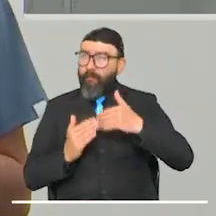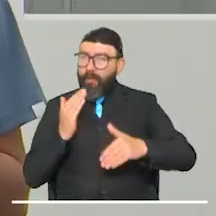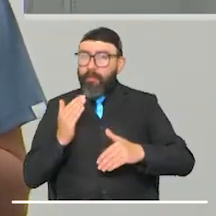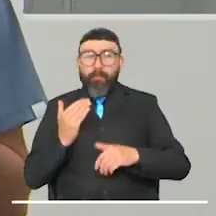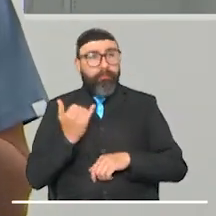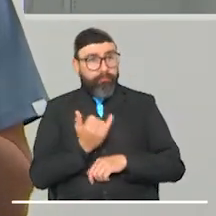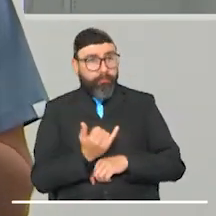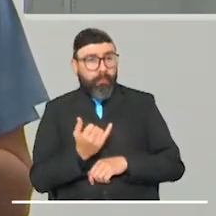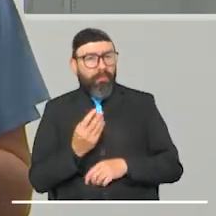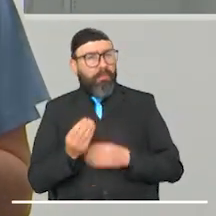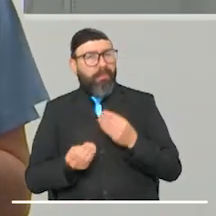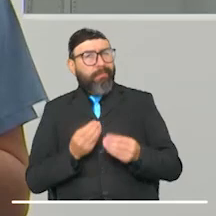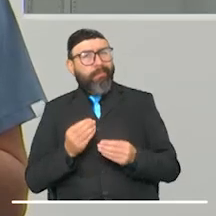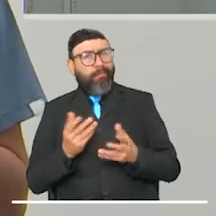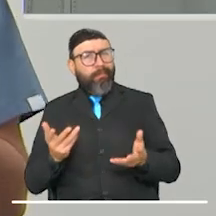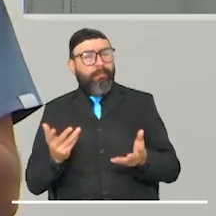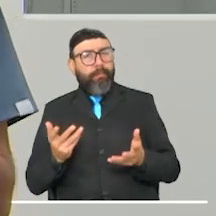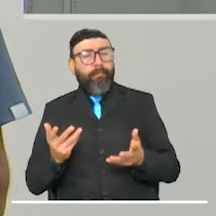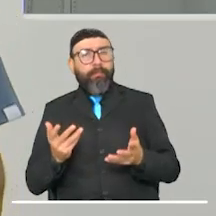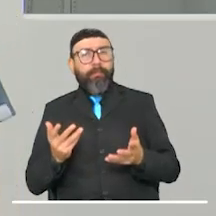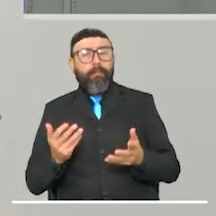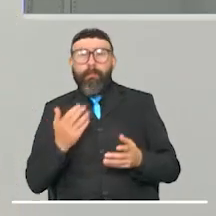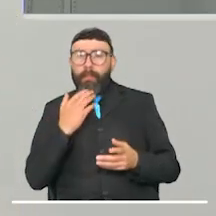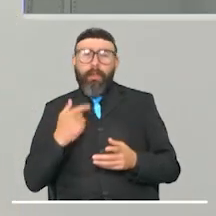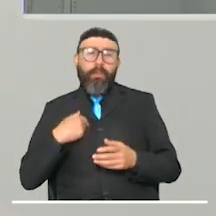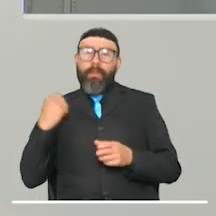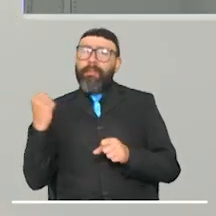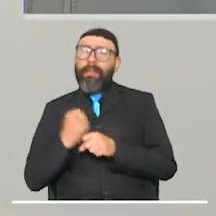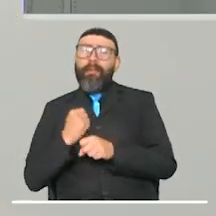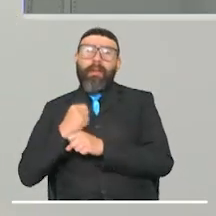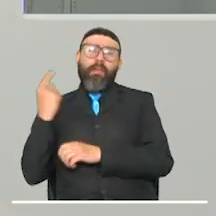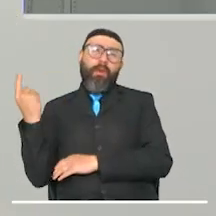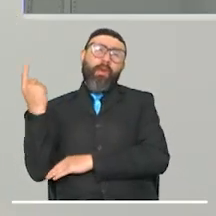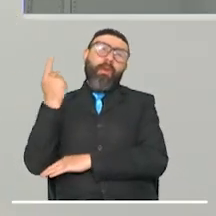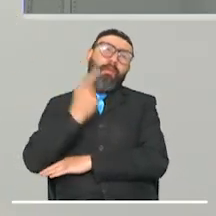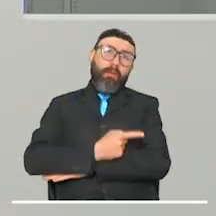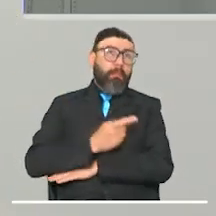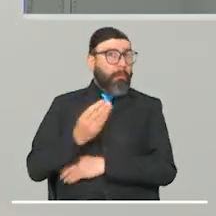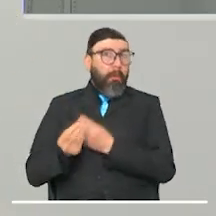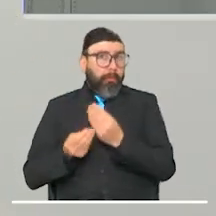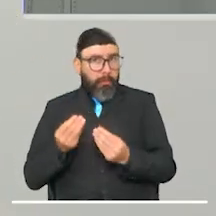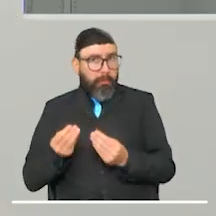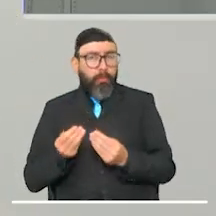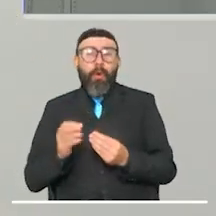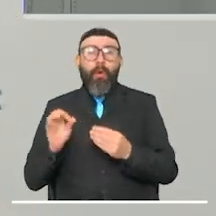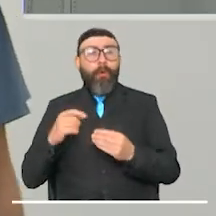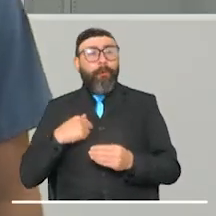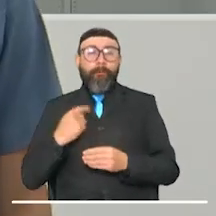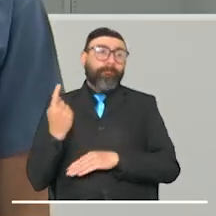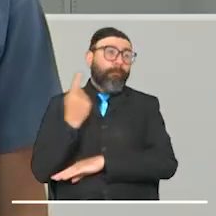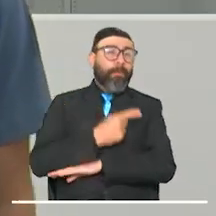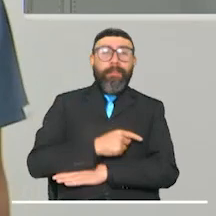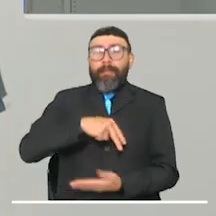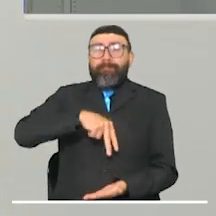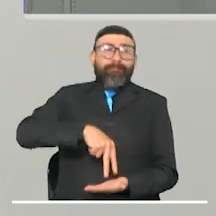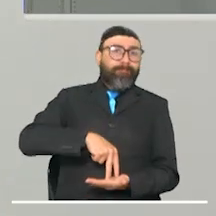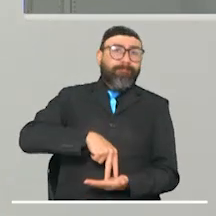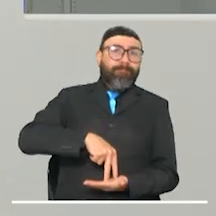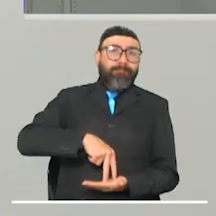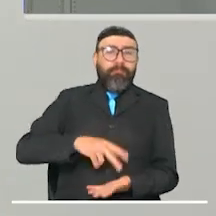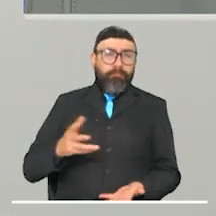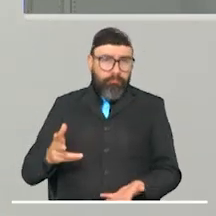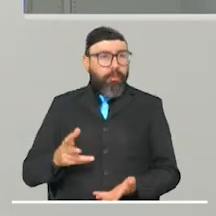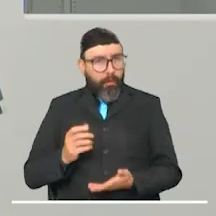se pueden hacer durante jornadas de trabajo extensas por ejemplo o cuando mantenemos mucho tiempo de pie